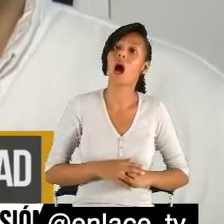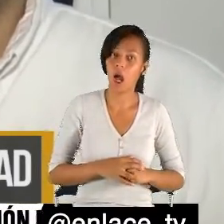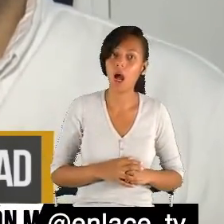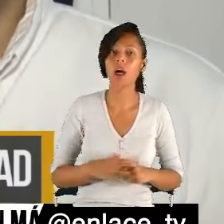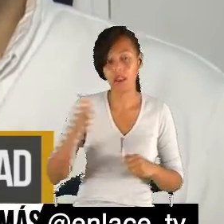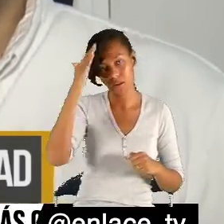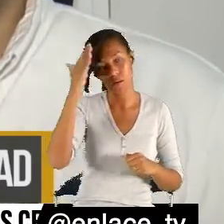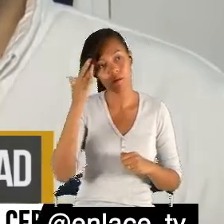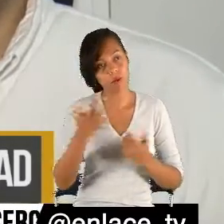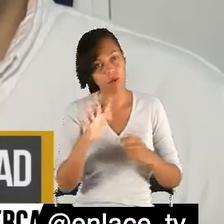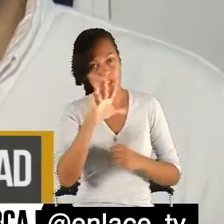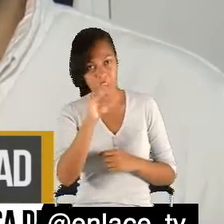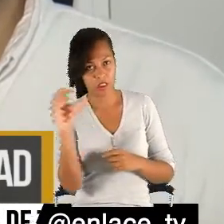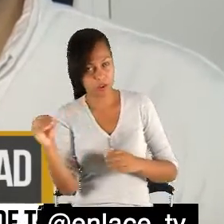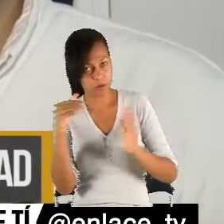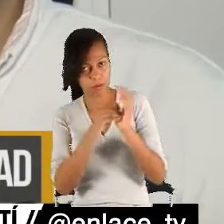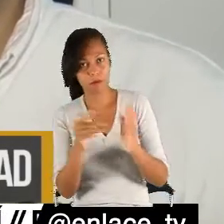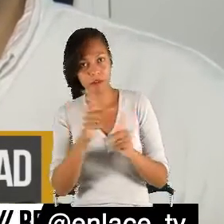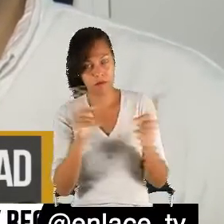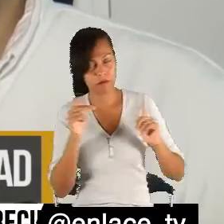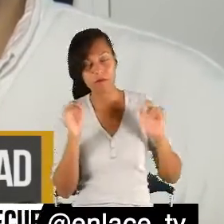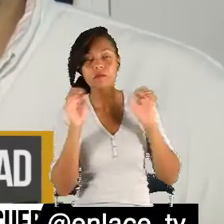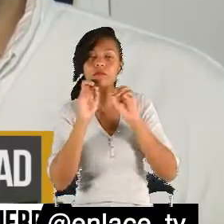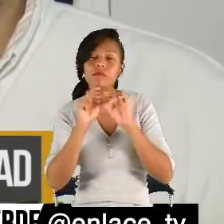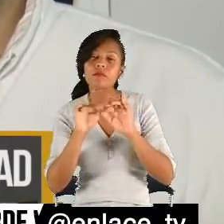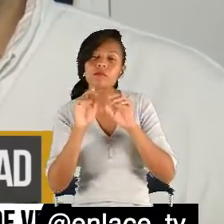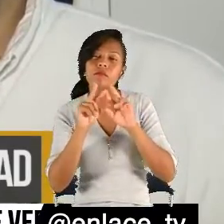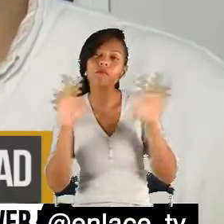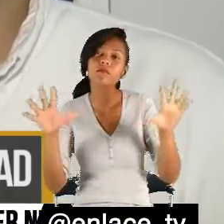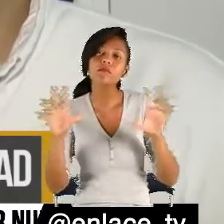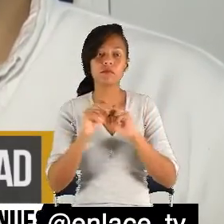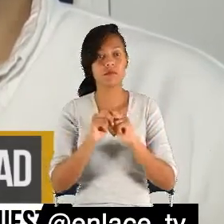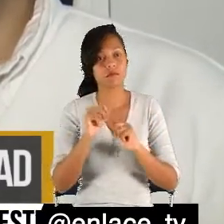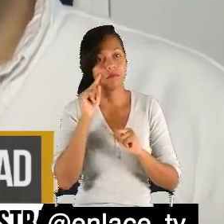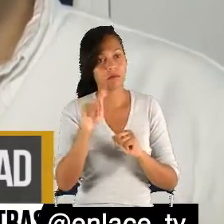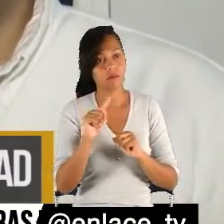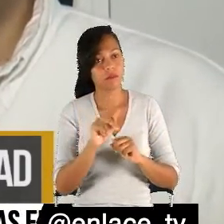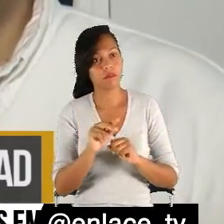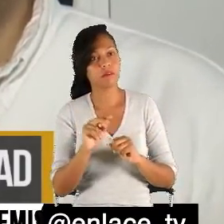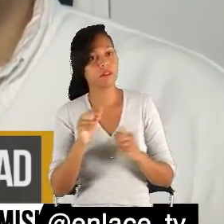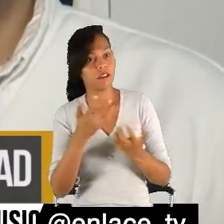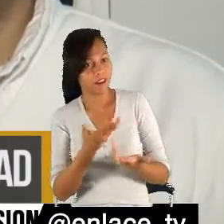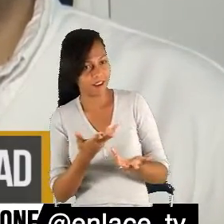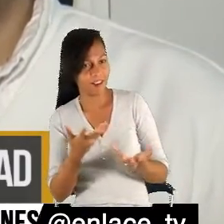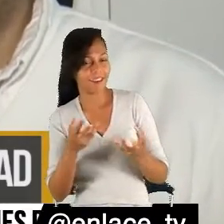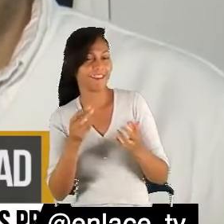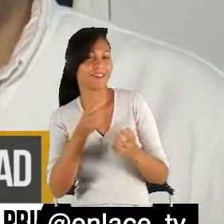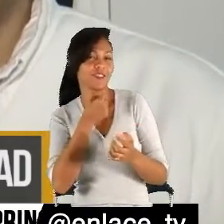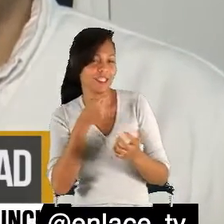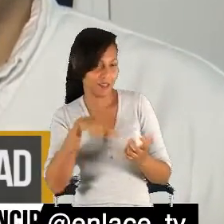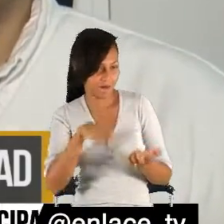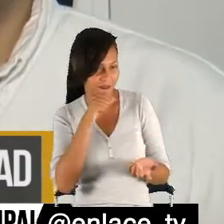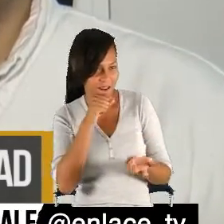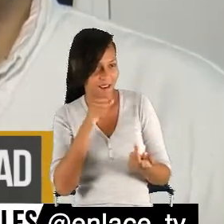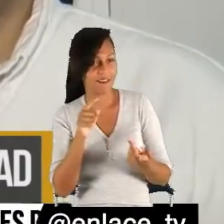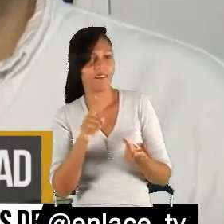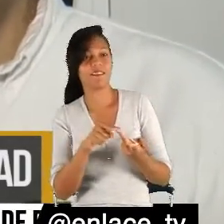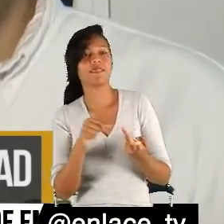500 mil visitantes en este mes pues han visto eso noticias de barrancabermeja noticias de la ciudad